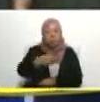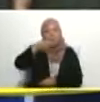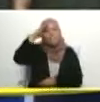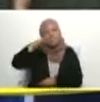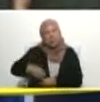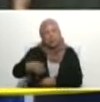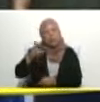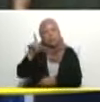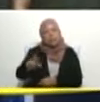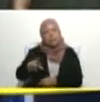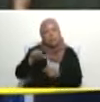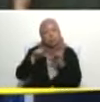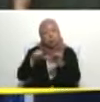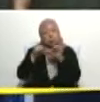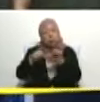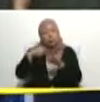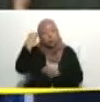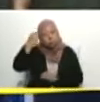Nacional Bolivariana